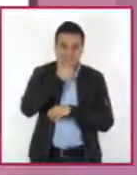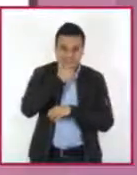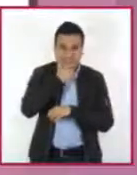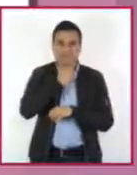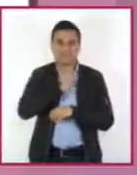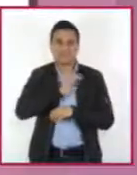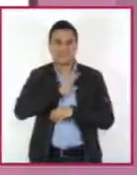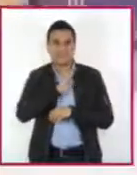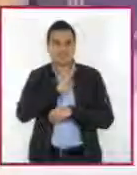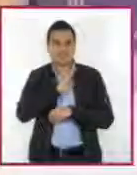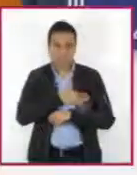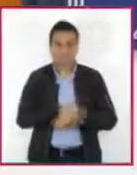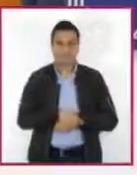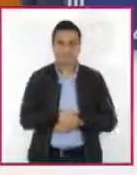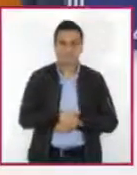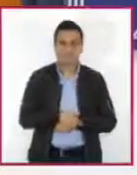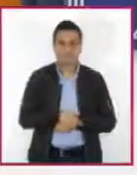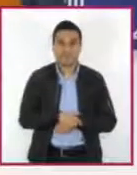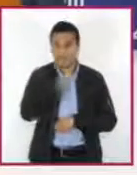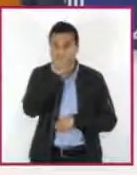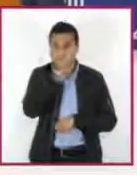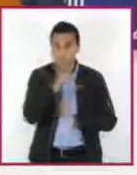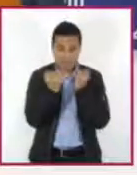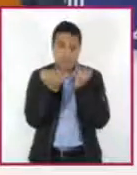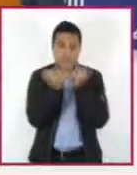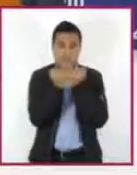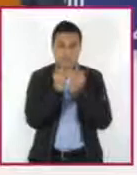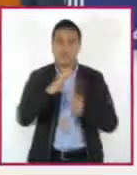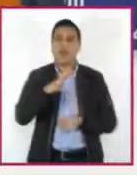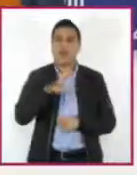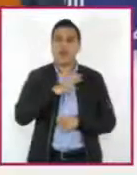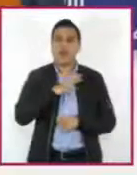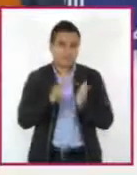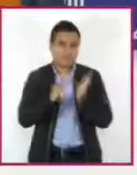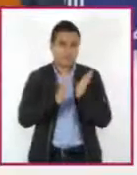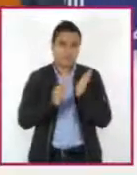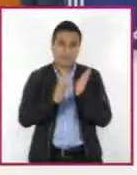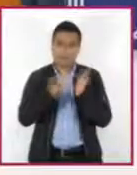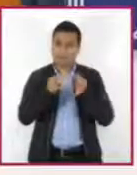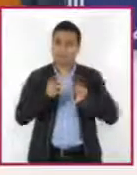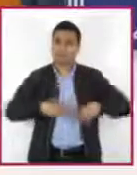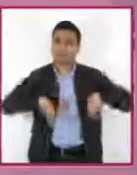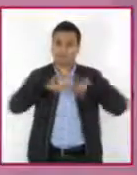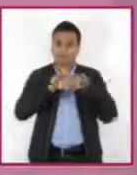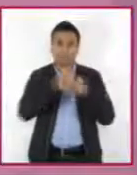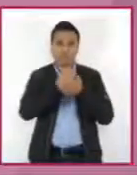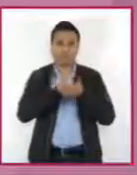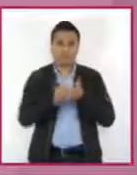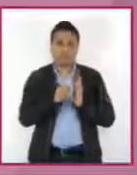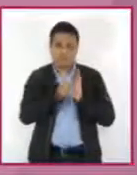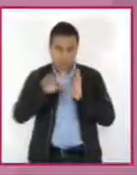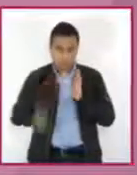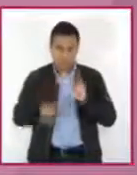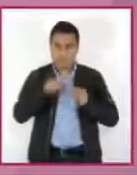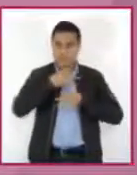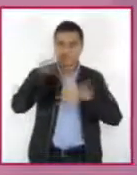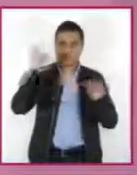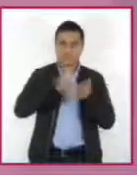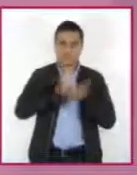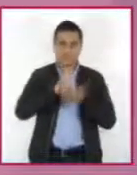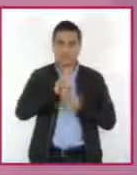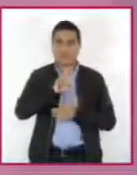América. También recordamos los principales documentos emanados en el periodo, como la Declaración de Derechos de Virginia